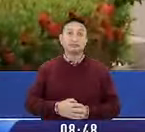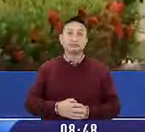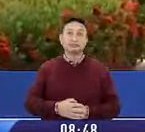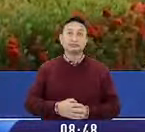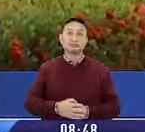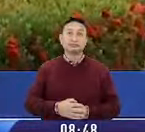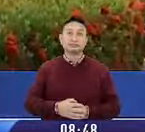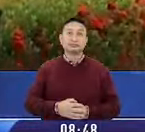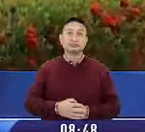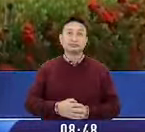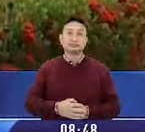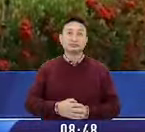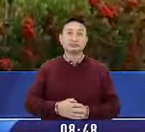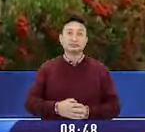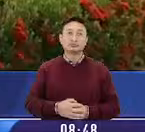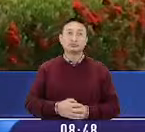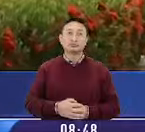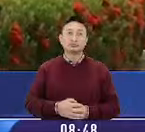nacional.